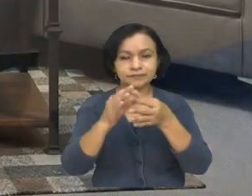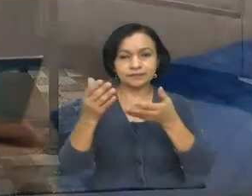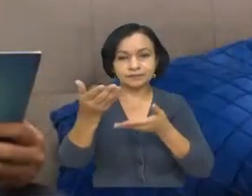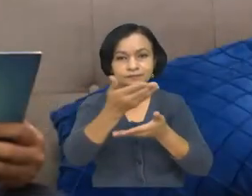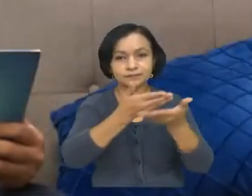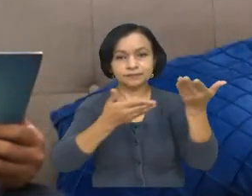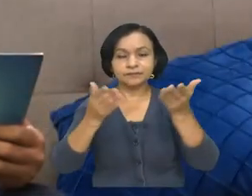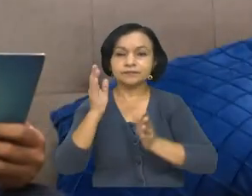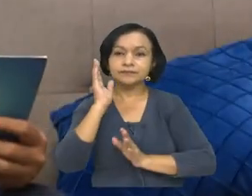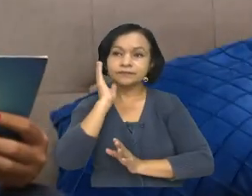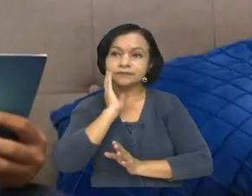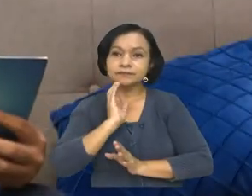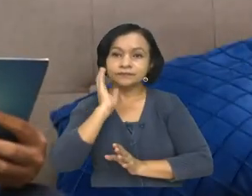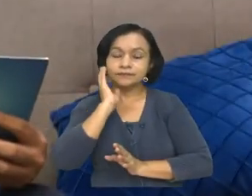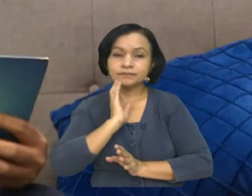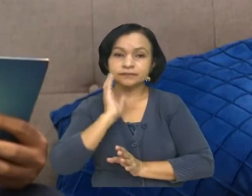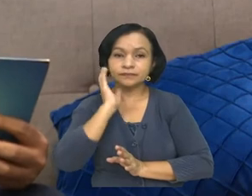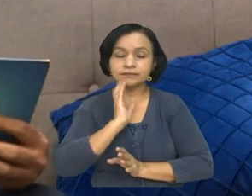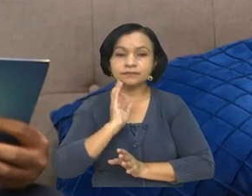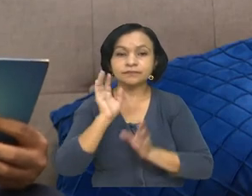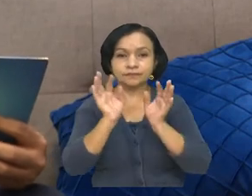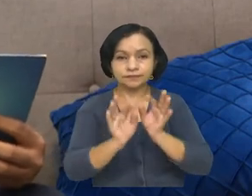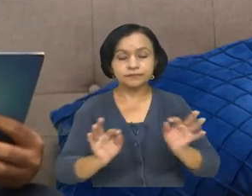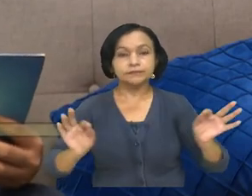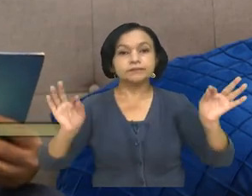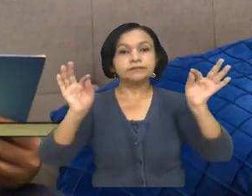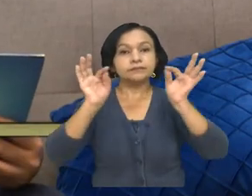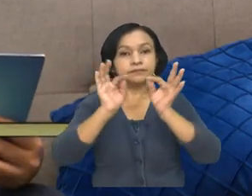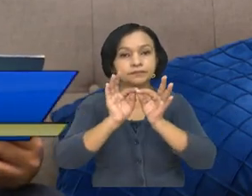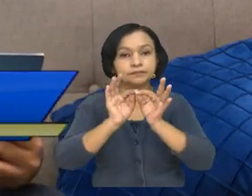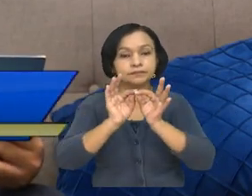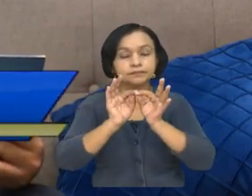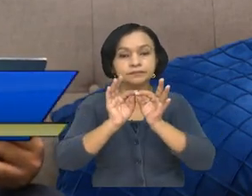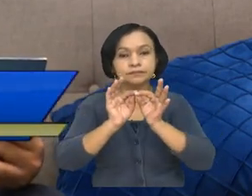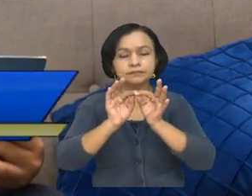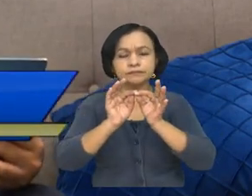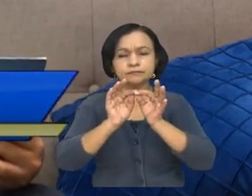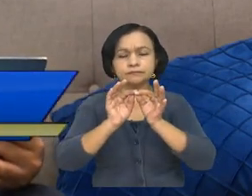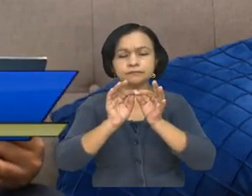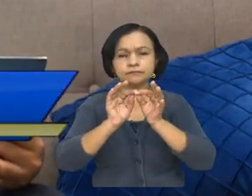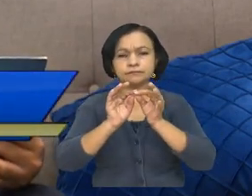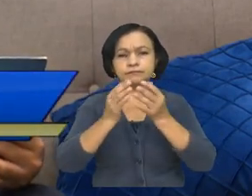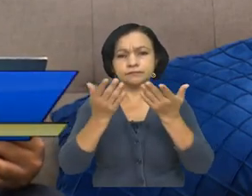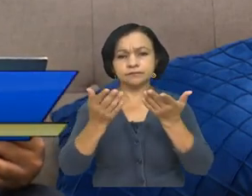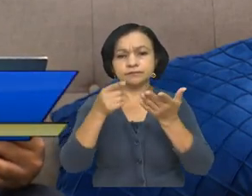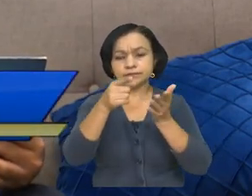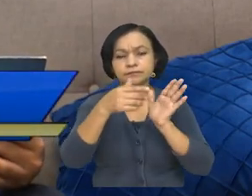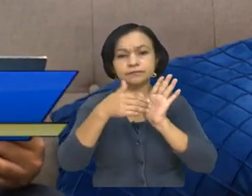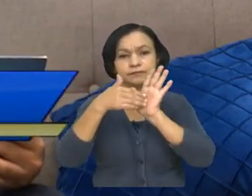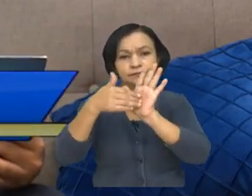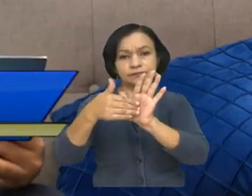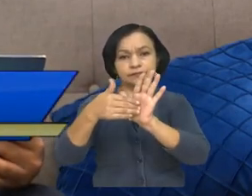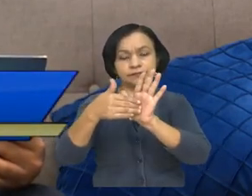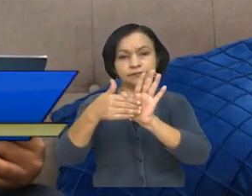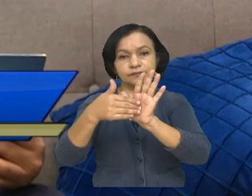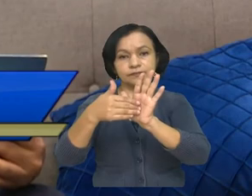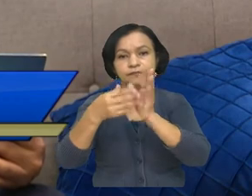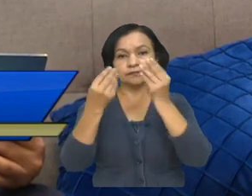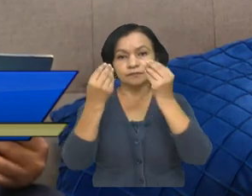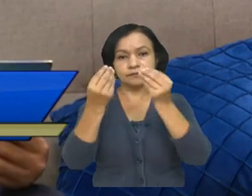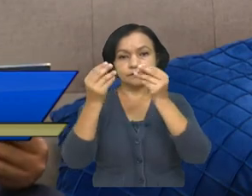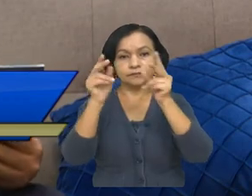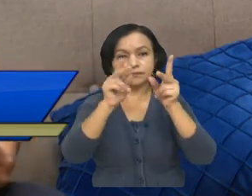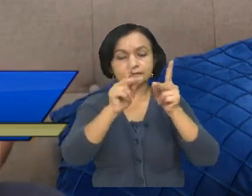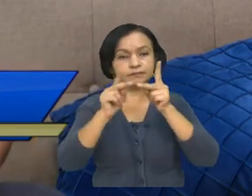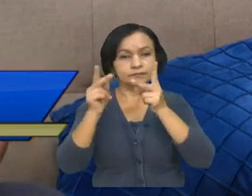esta experiencia tan valiosa sobre ese coraje que demostró usted y que demostraron miles de